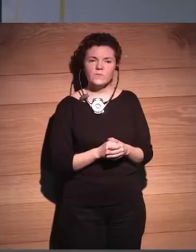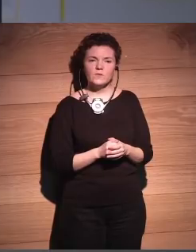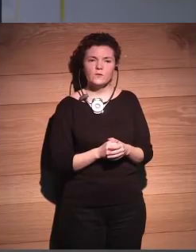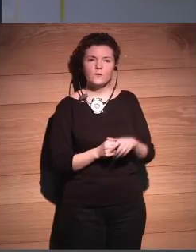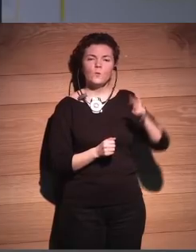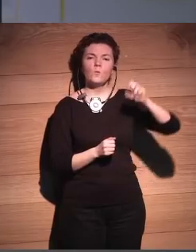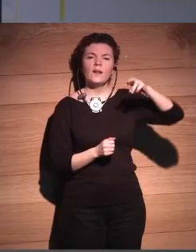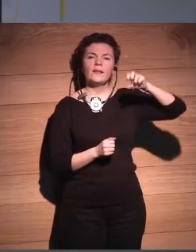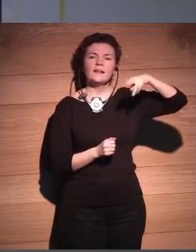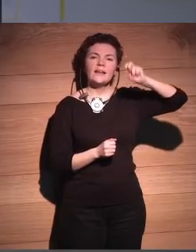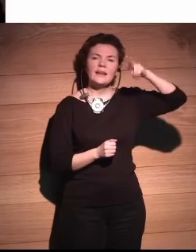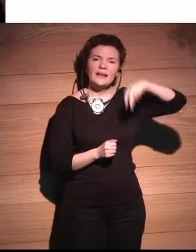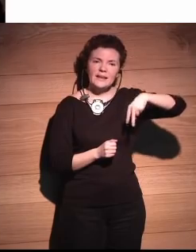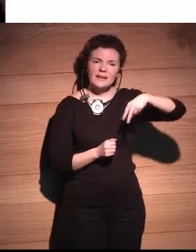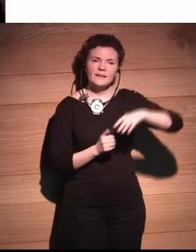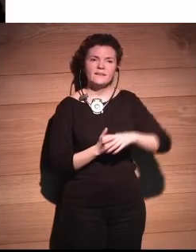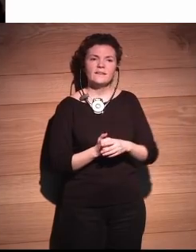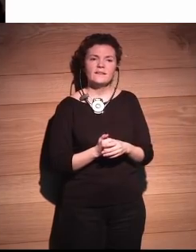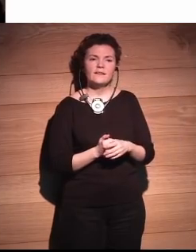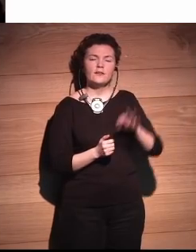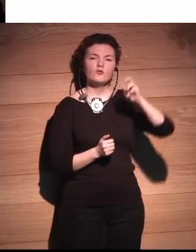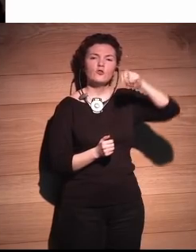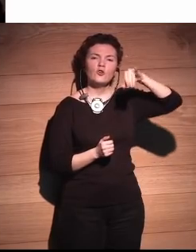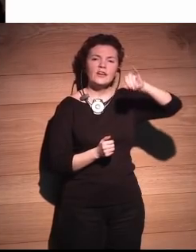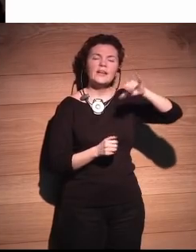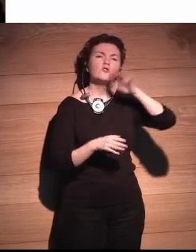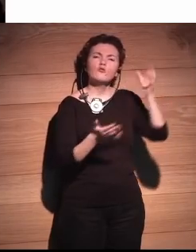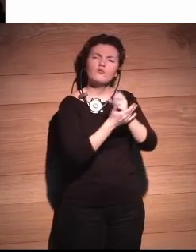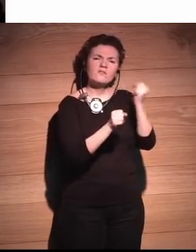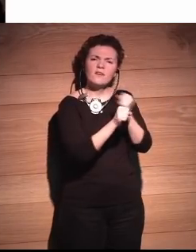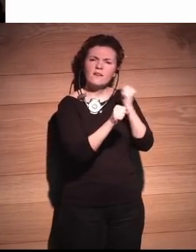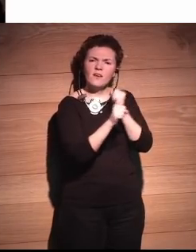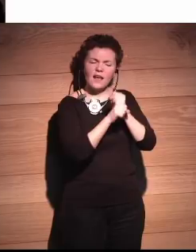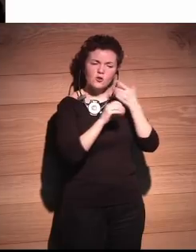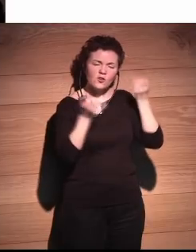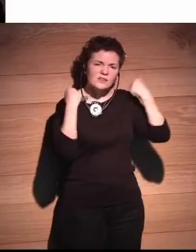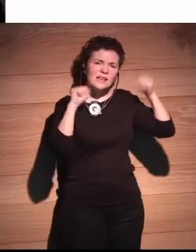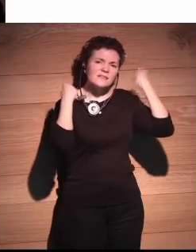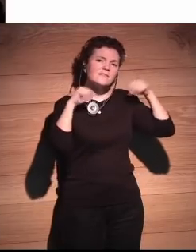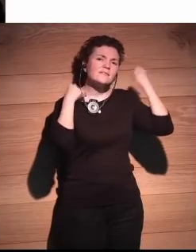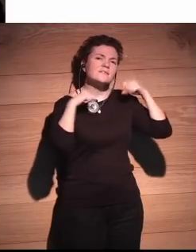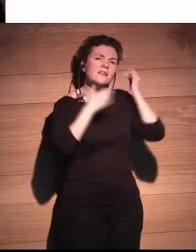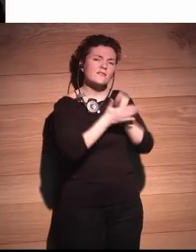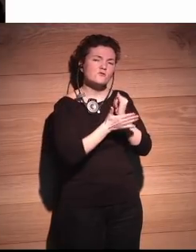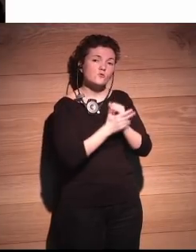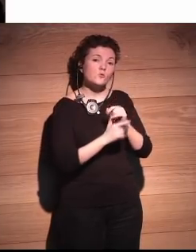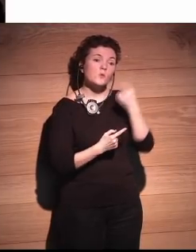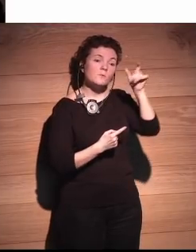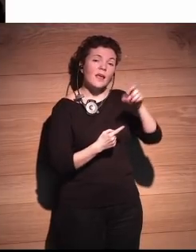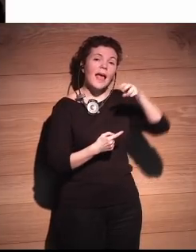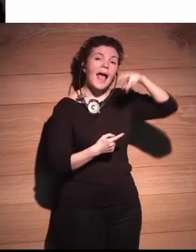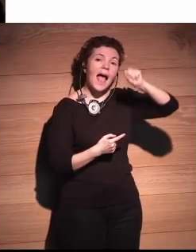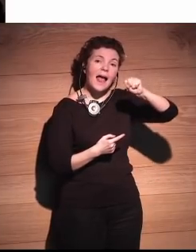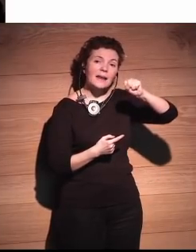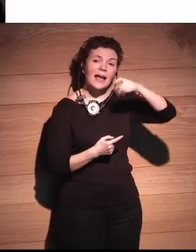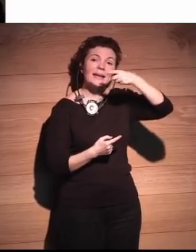Waldy, Jill, Nalin, Tony, que están trabajando todos en estos ensayos. Y uno de ellos, Ana, de